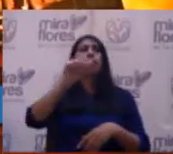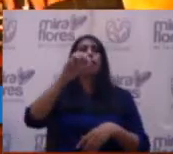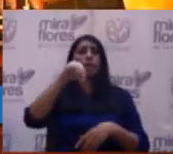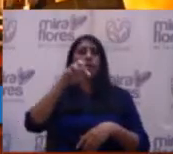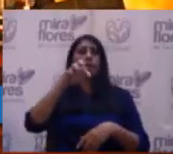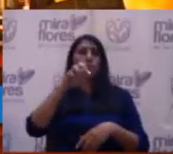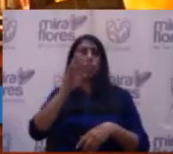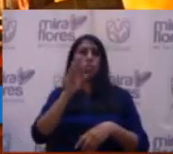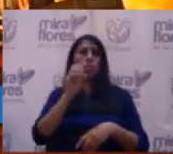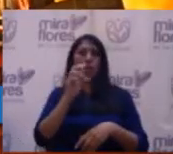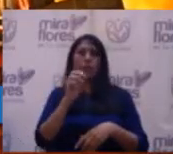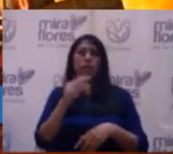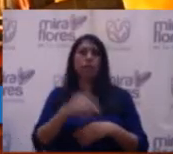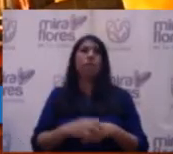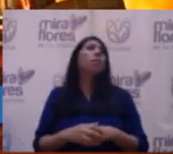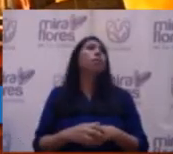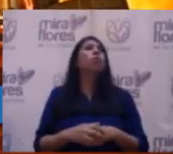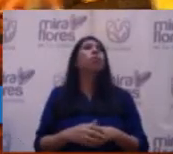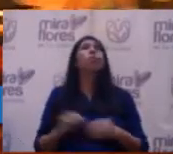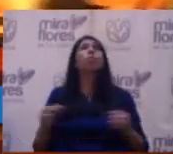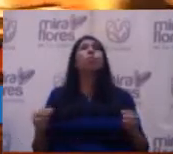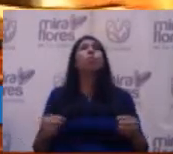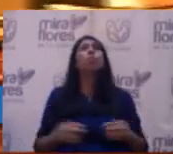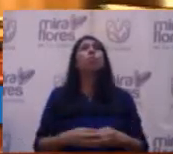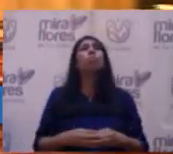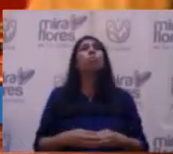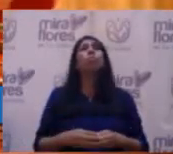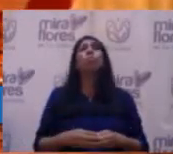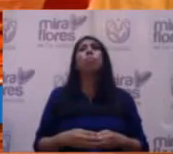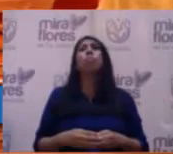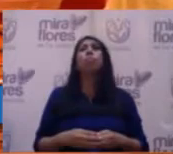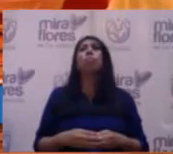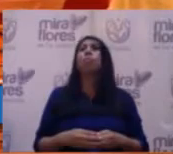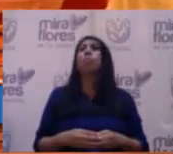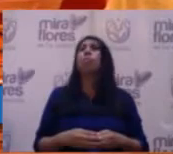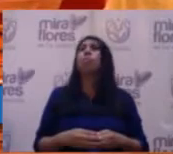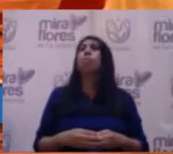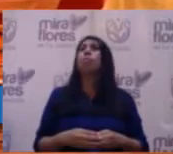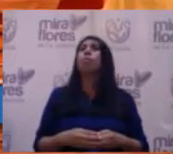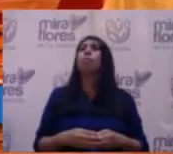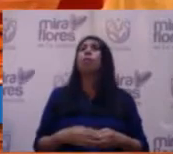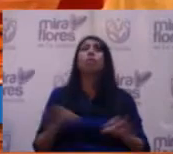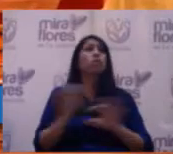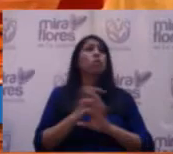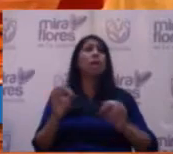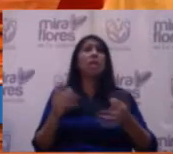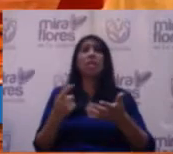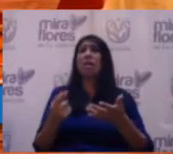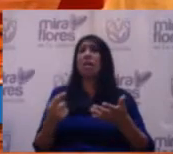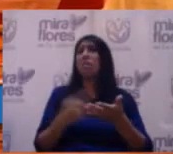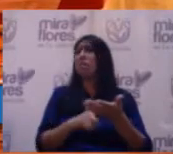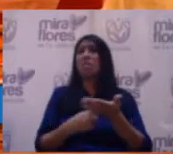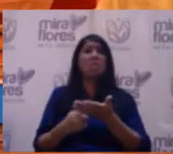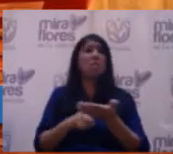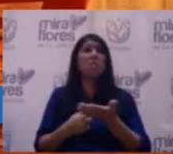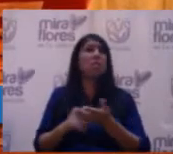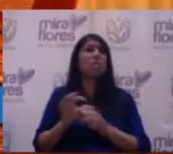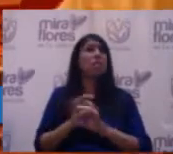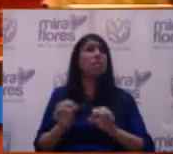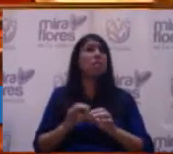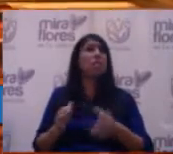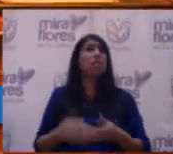Dios. Al debate, ofrezco el uso de la palabra. Si no hay debate, procederemos al voto. Aquellos miembros